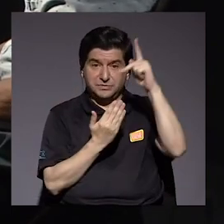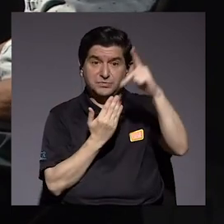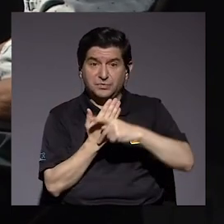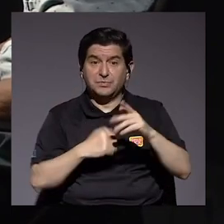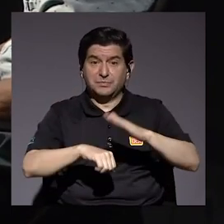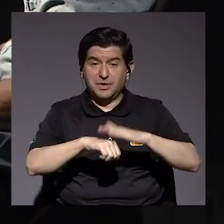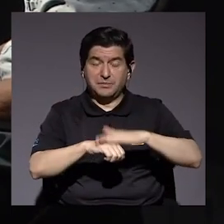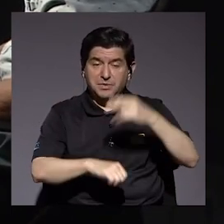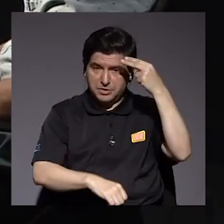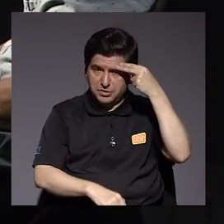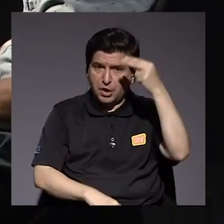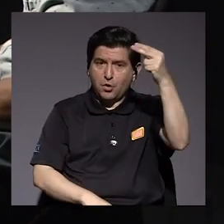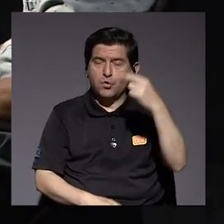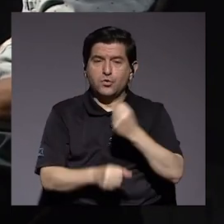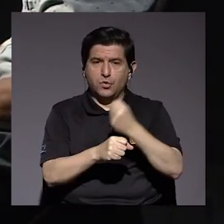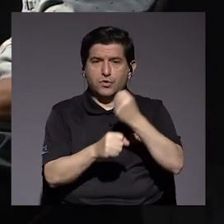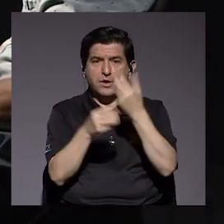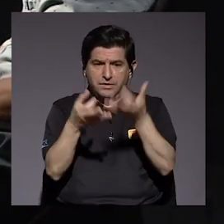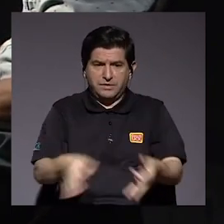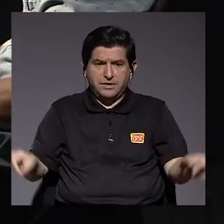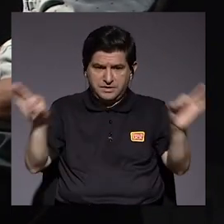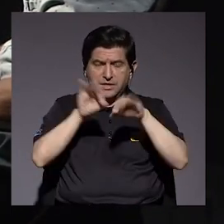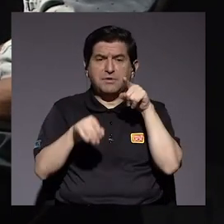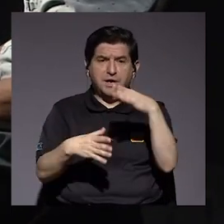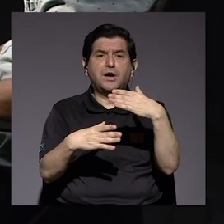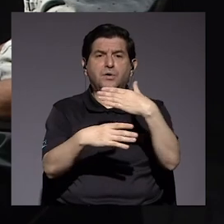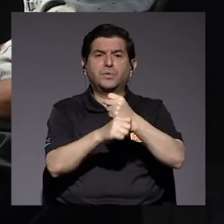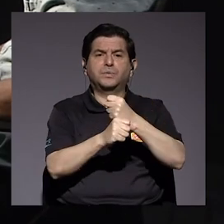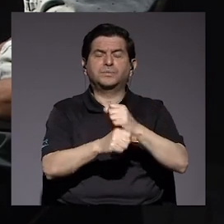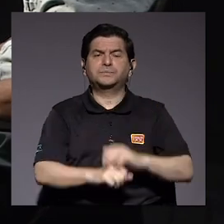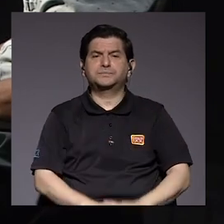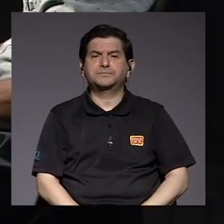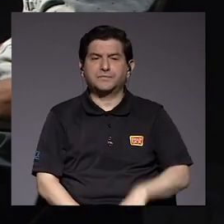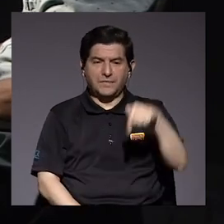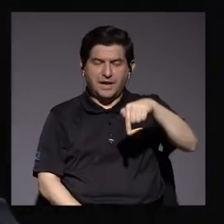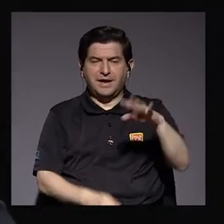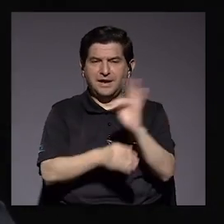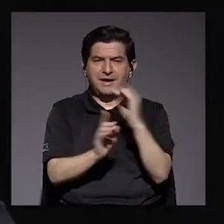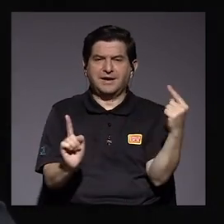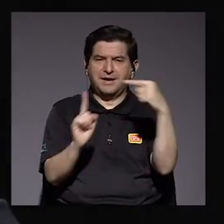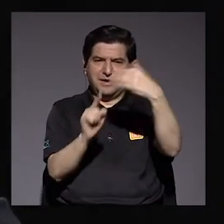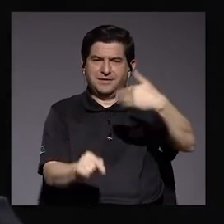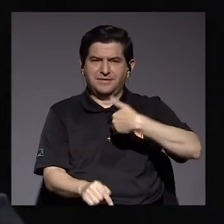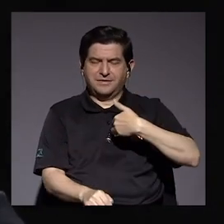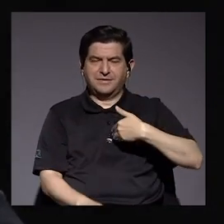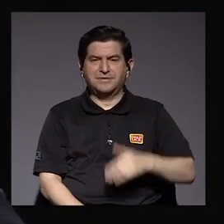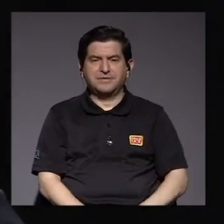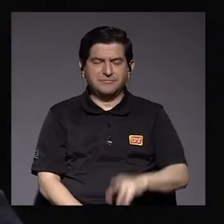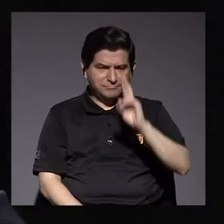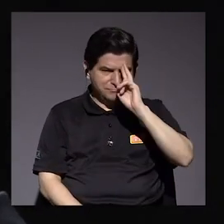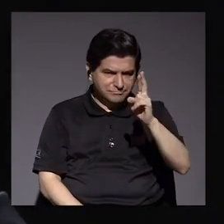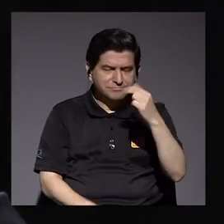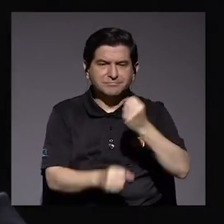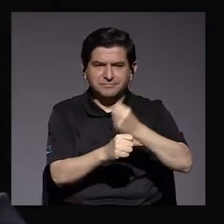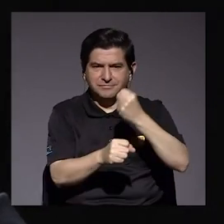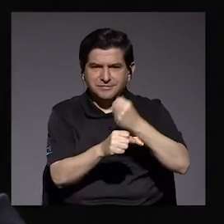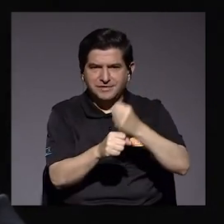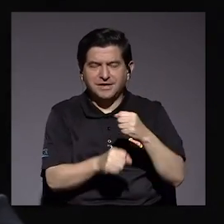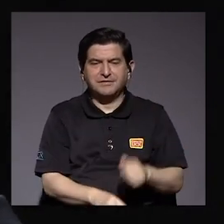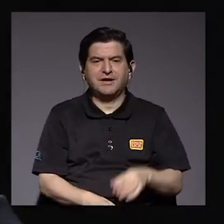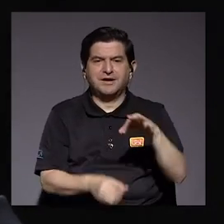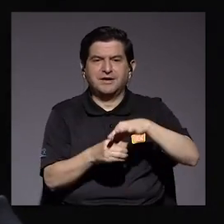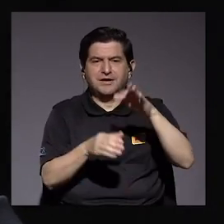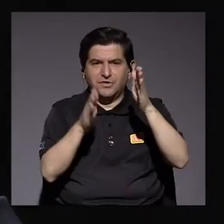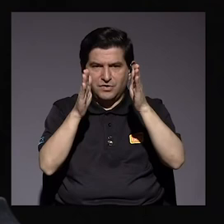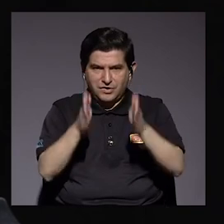para hacerle homenaje y reconocimiento a esa labor tan valiosa que ustedes hacen. Acá donde hacemos televisión con sentido y reconocemos la labor de